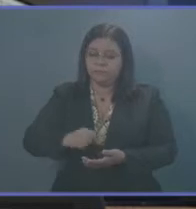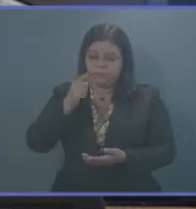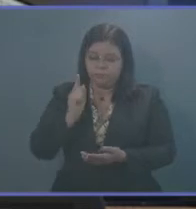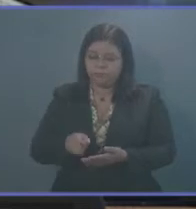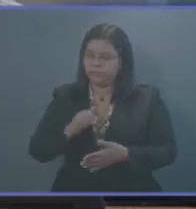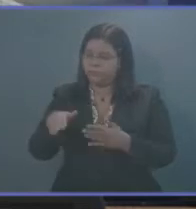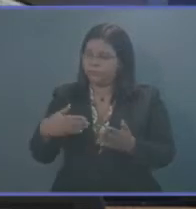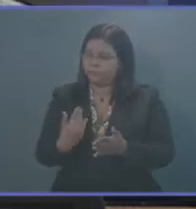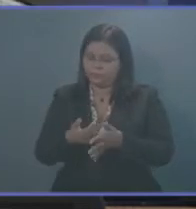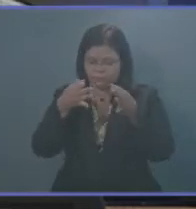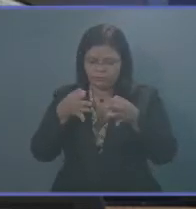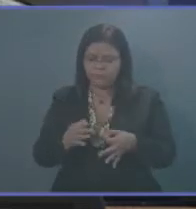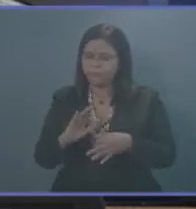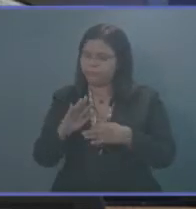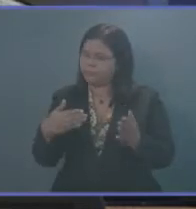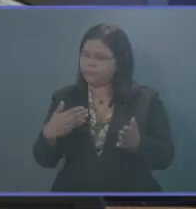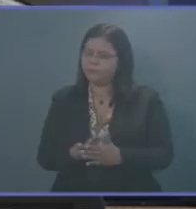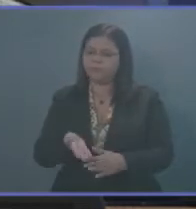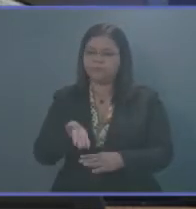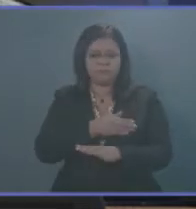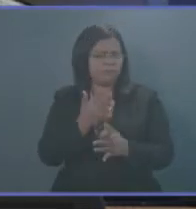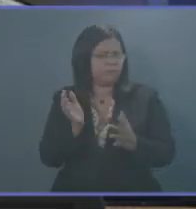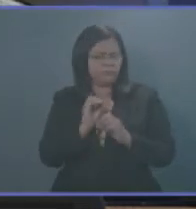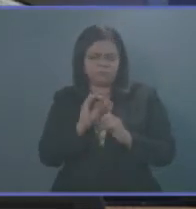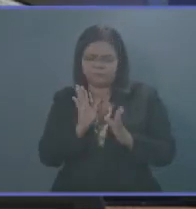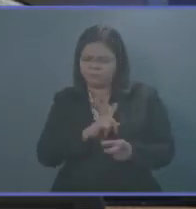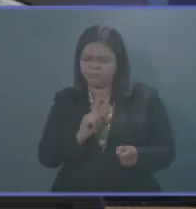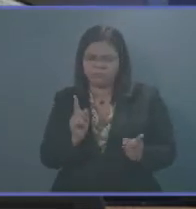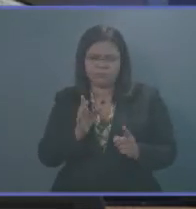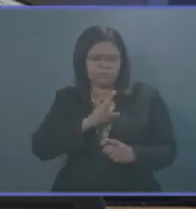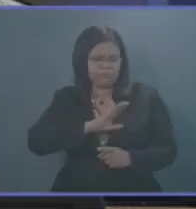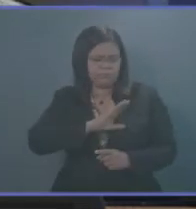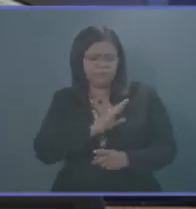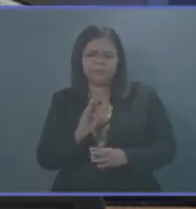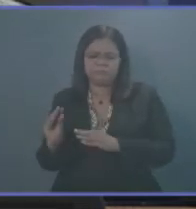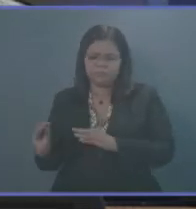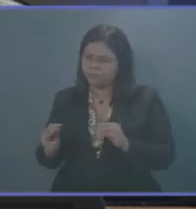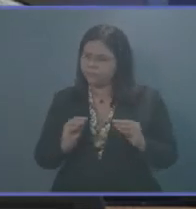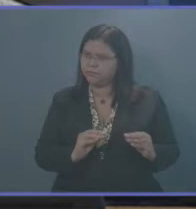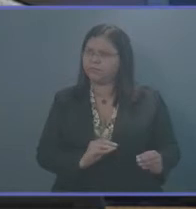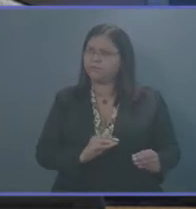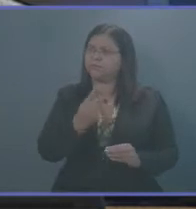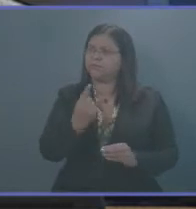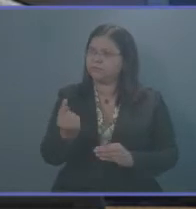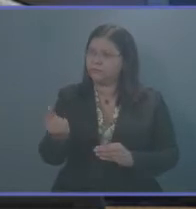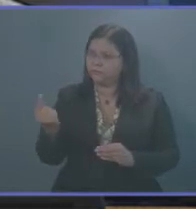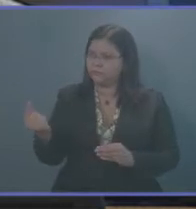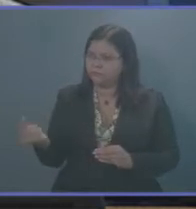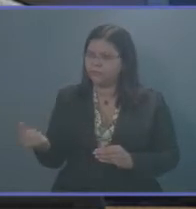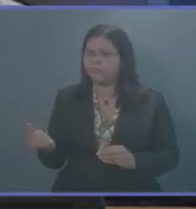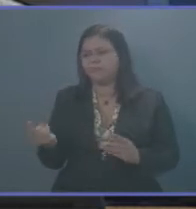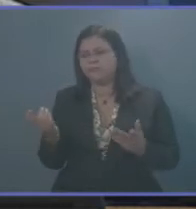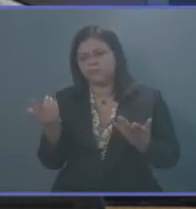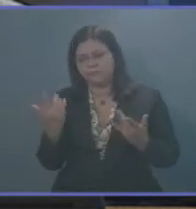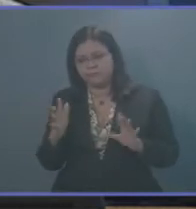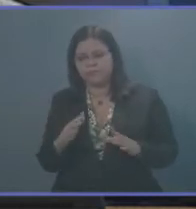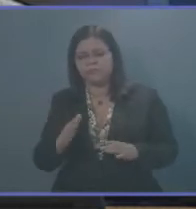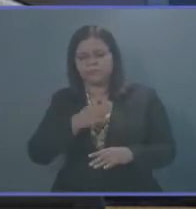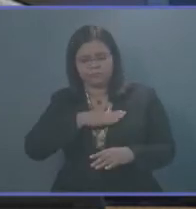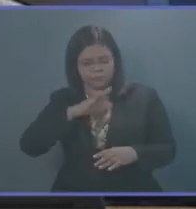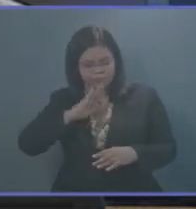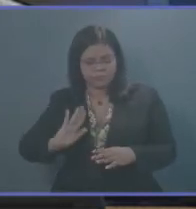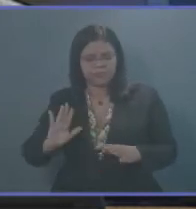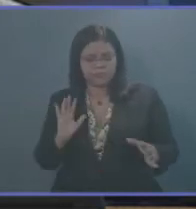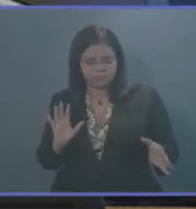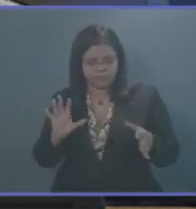tributarias formales son todas aquellas que, sin tener carácter pecuniario, son impuestas a los sujetos pasivos y cuyo cumplimiento están relacionadas